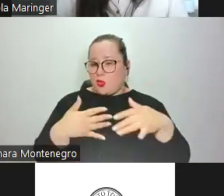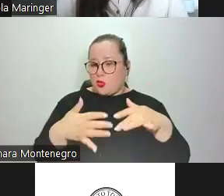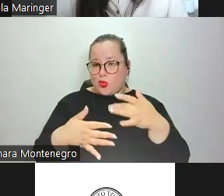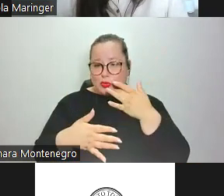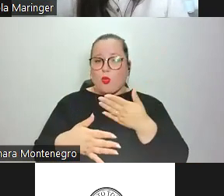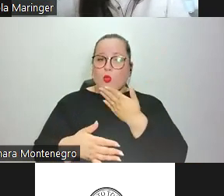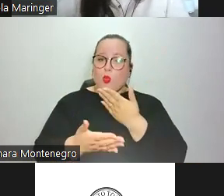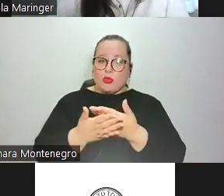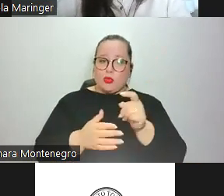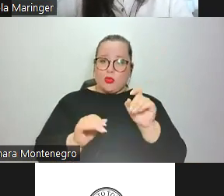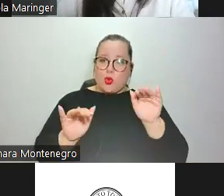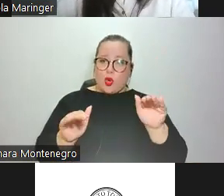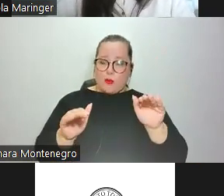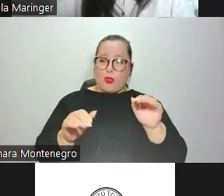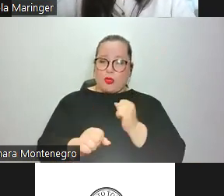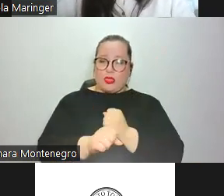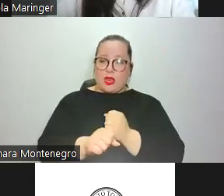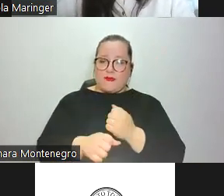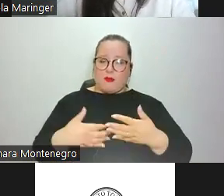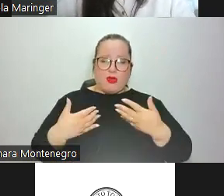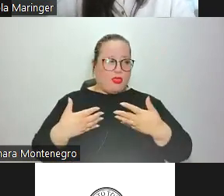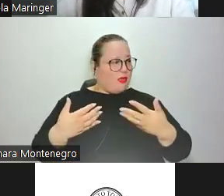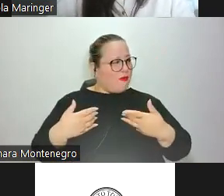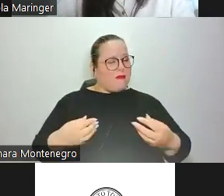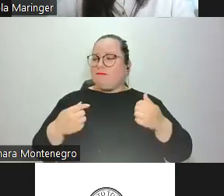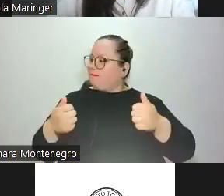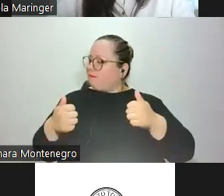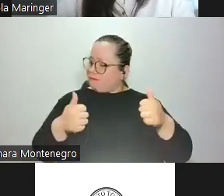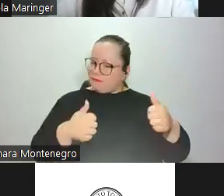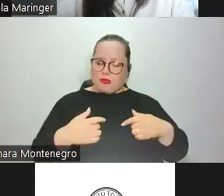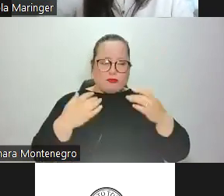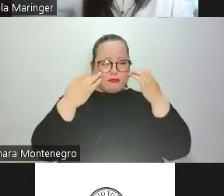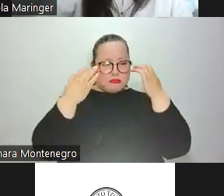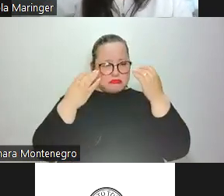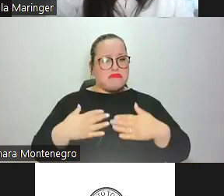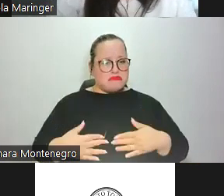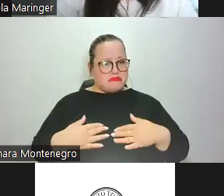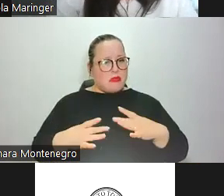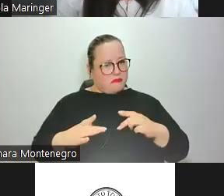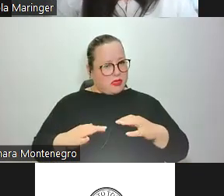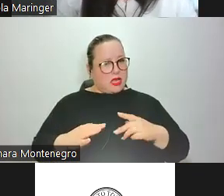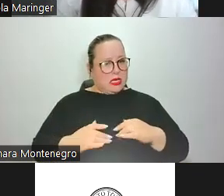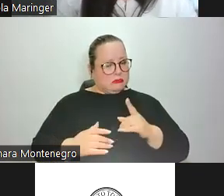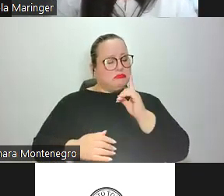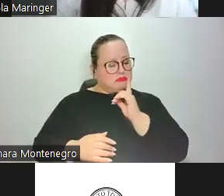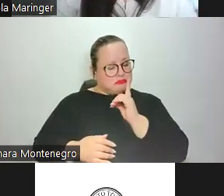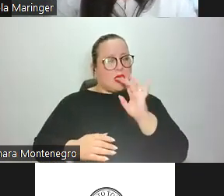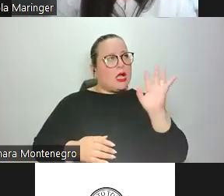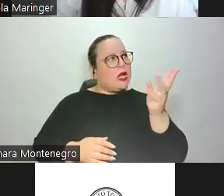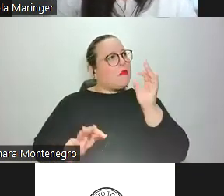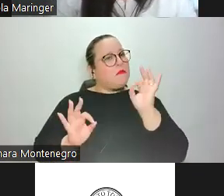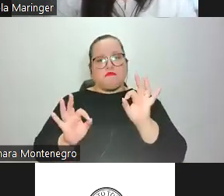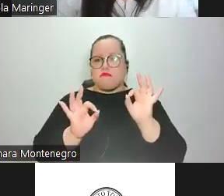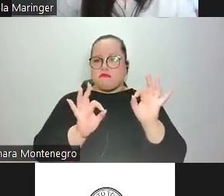en un trabajo, estás motivado ahí, te gusta como la interacción que se da y todos los componentes que tiene el clima, que